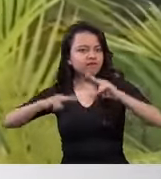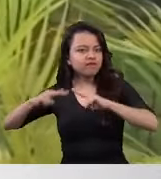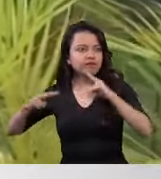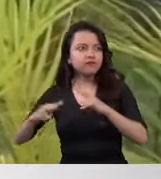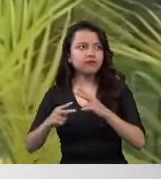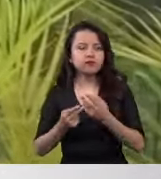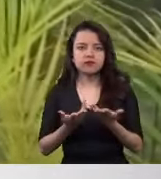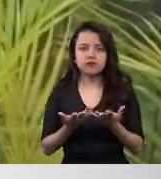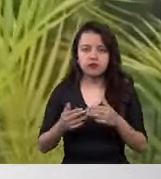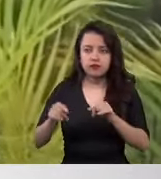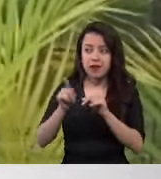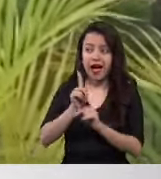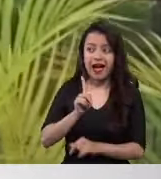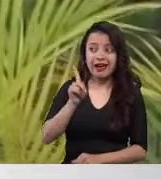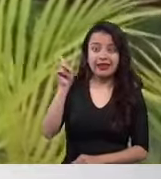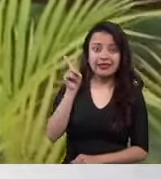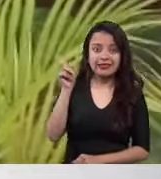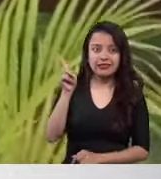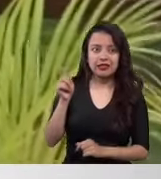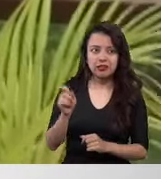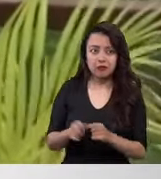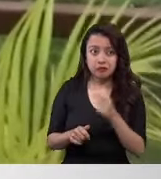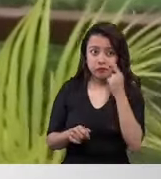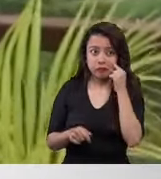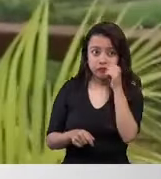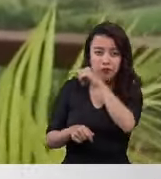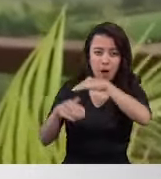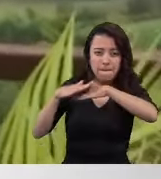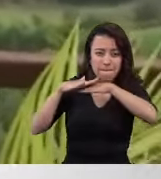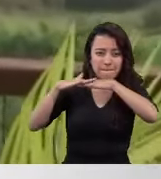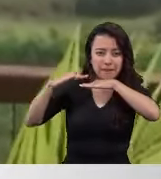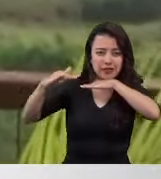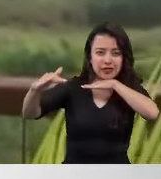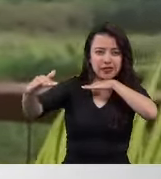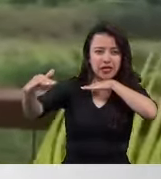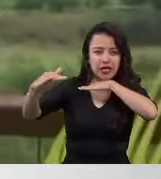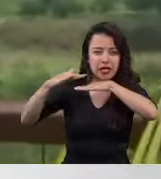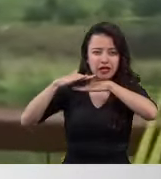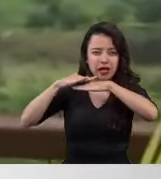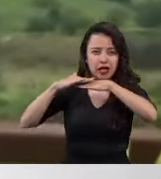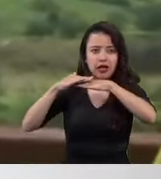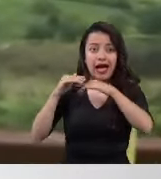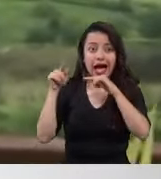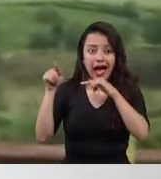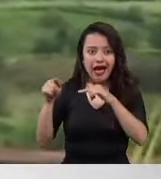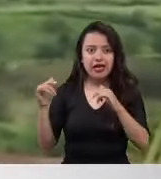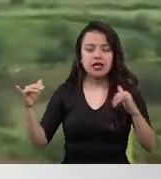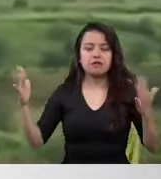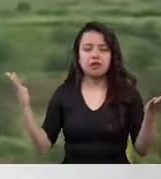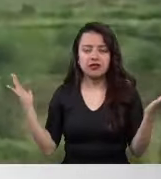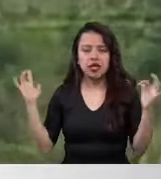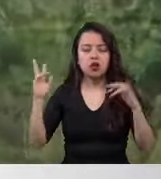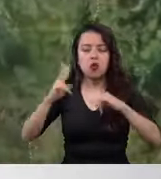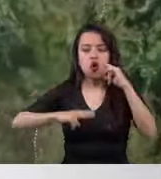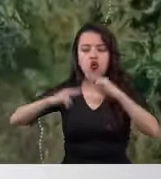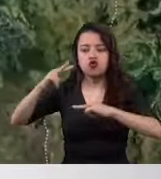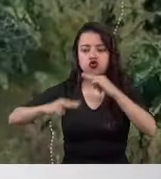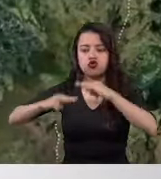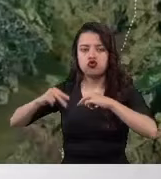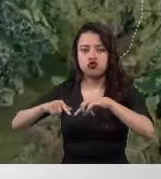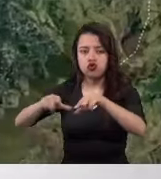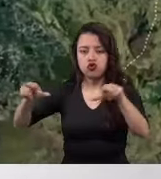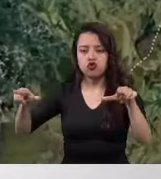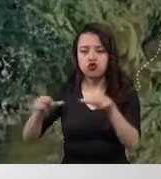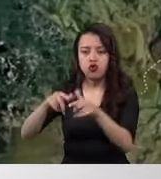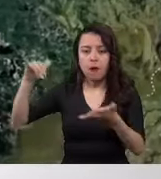que será en esa meseta que ustedes están viendo. Para quienes nos escuchan pero no nos pueden ver, está entre